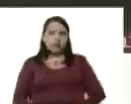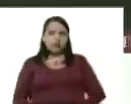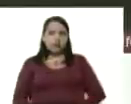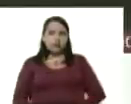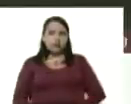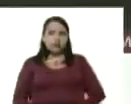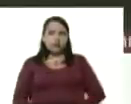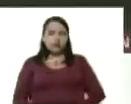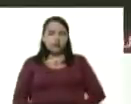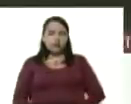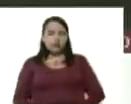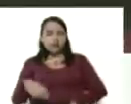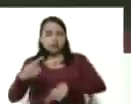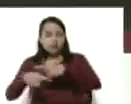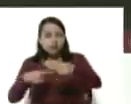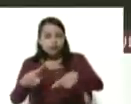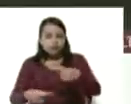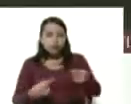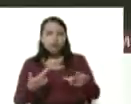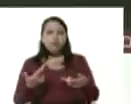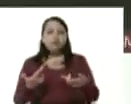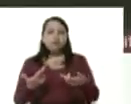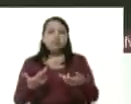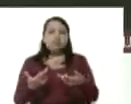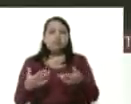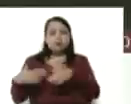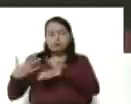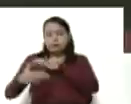controvertido, controversial, muy